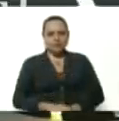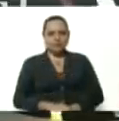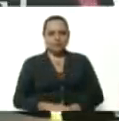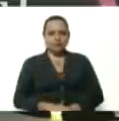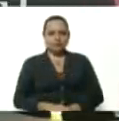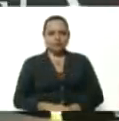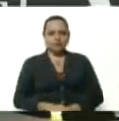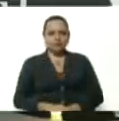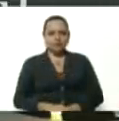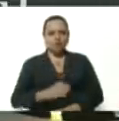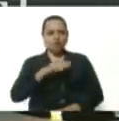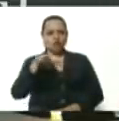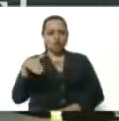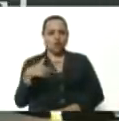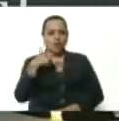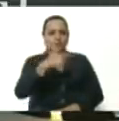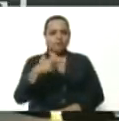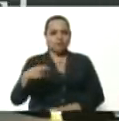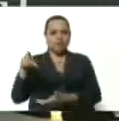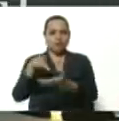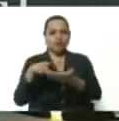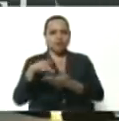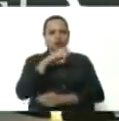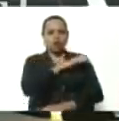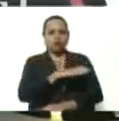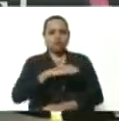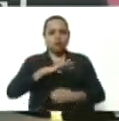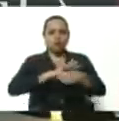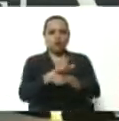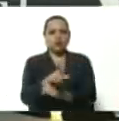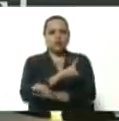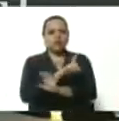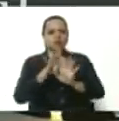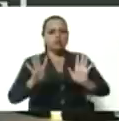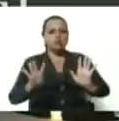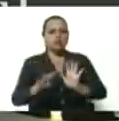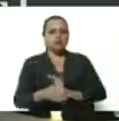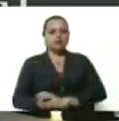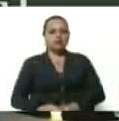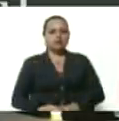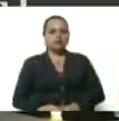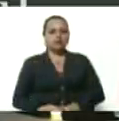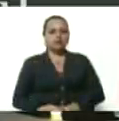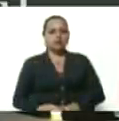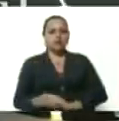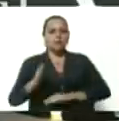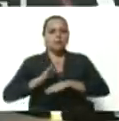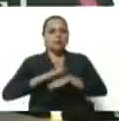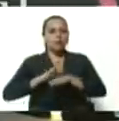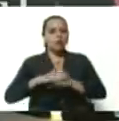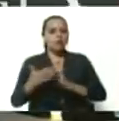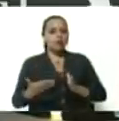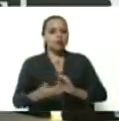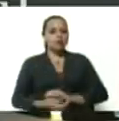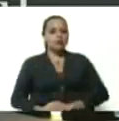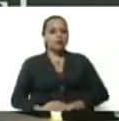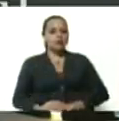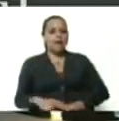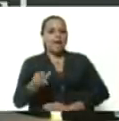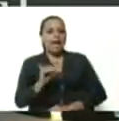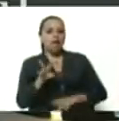señores miembros de la Comisión del COVID-19, porque bueno, estaba muy